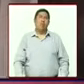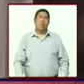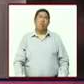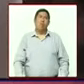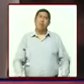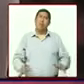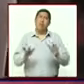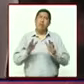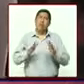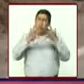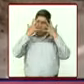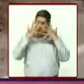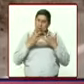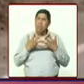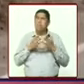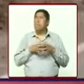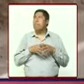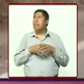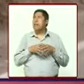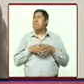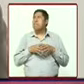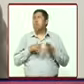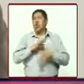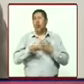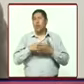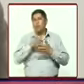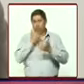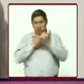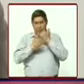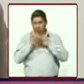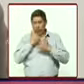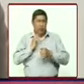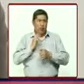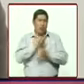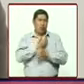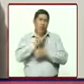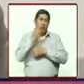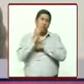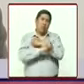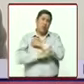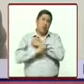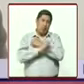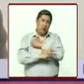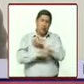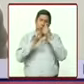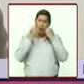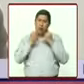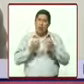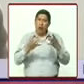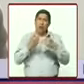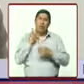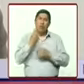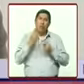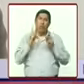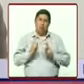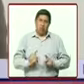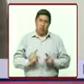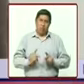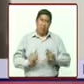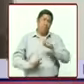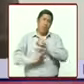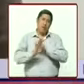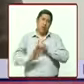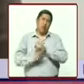Es lamentable por todo lo que está aconteciendo en nuestro país, por causa de una persona que están